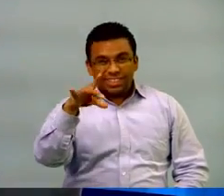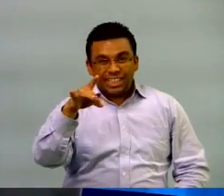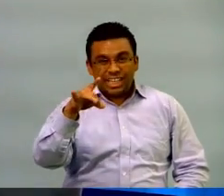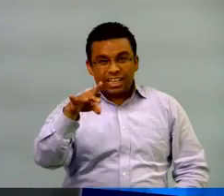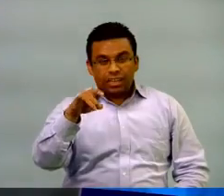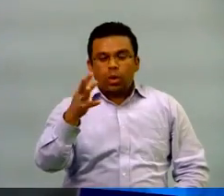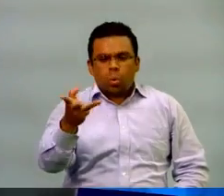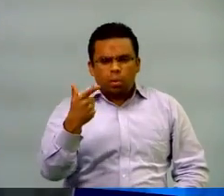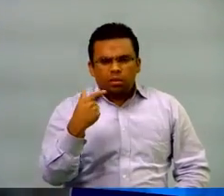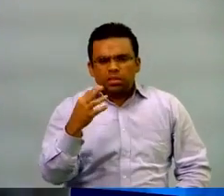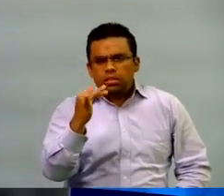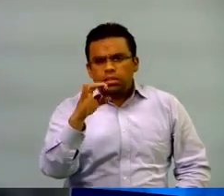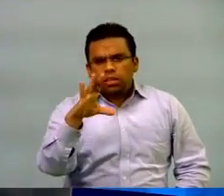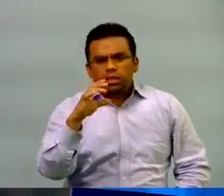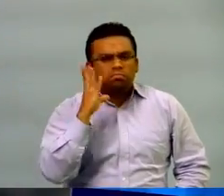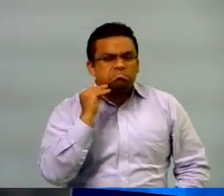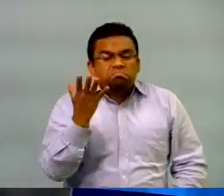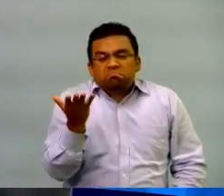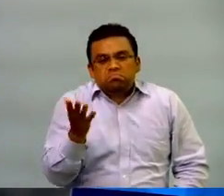en educación?